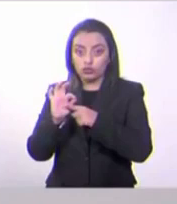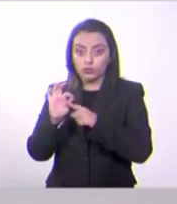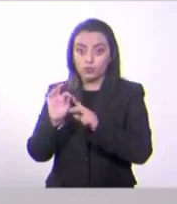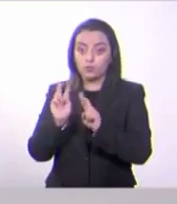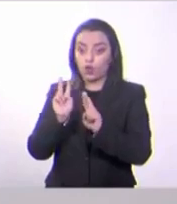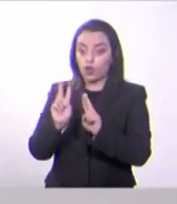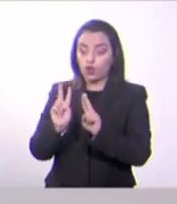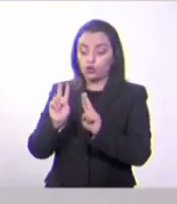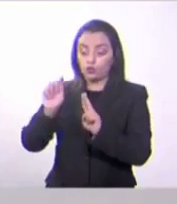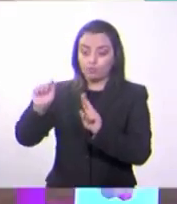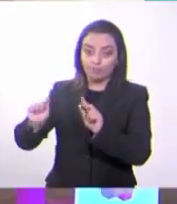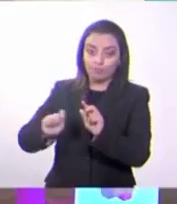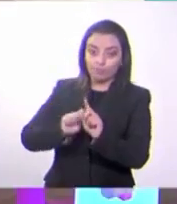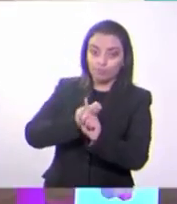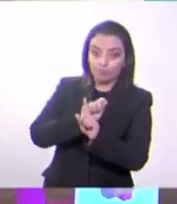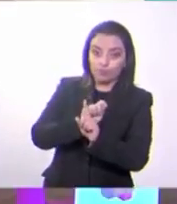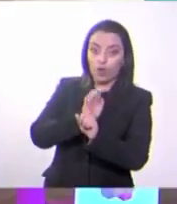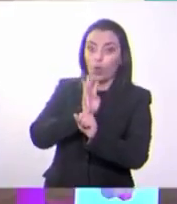4?